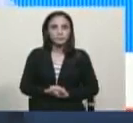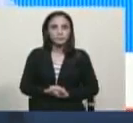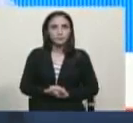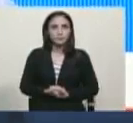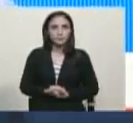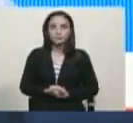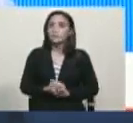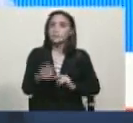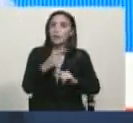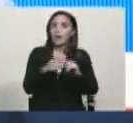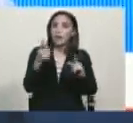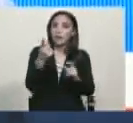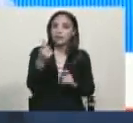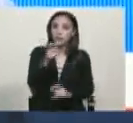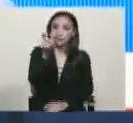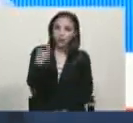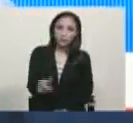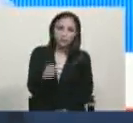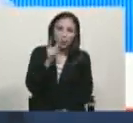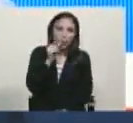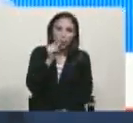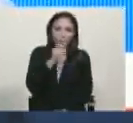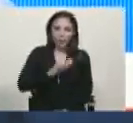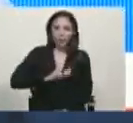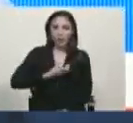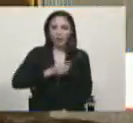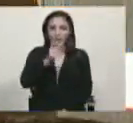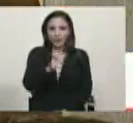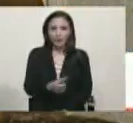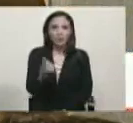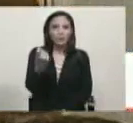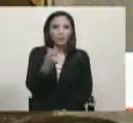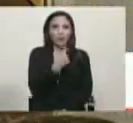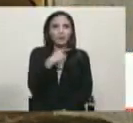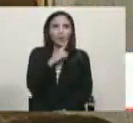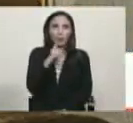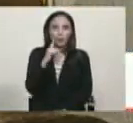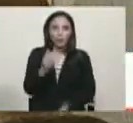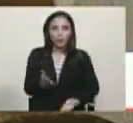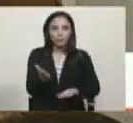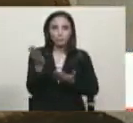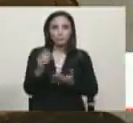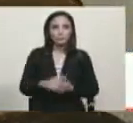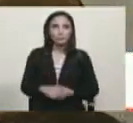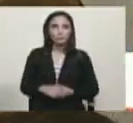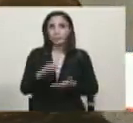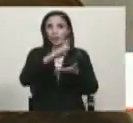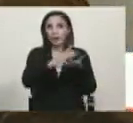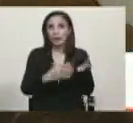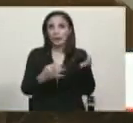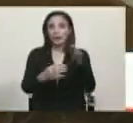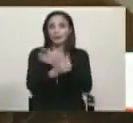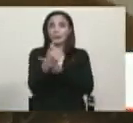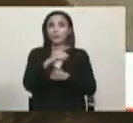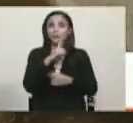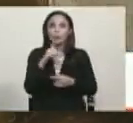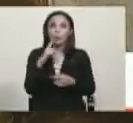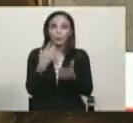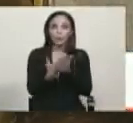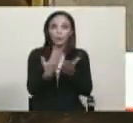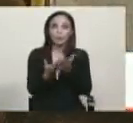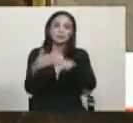Irvin Arrieta de San Francisco, vale, no me lo pusieron aquí, ¿viste? Esta lista no me lo pusieron.